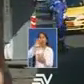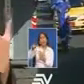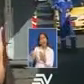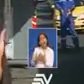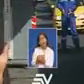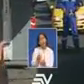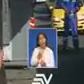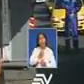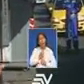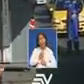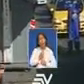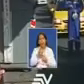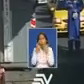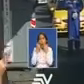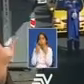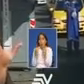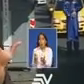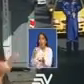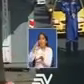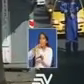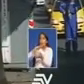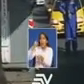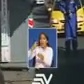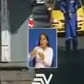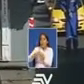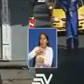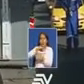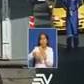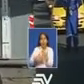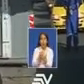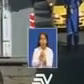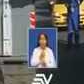somos propietarios de nuestra ciudad y tenemos que cuidar nuestros